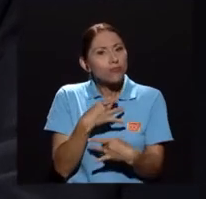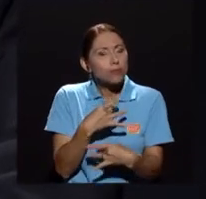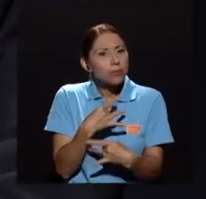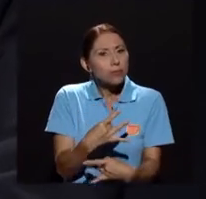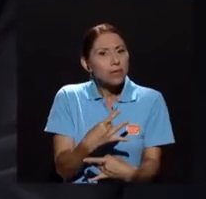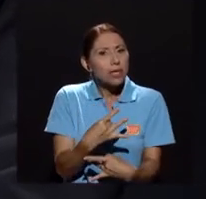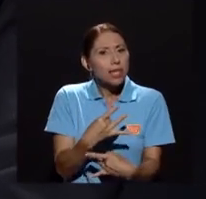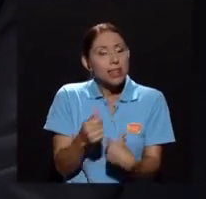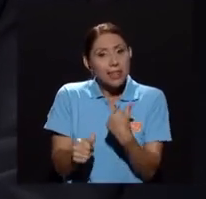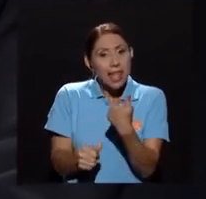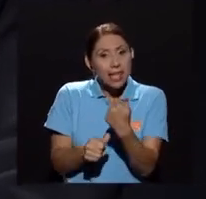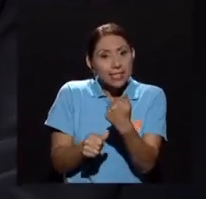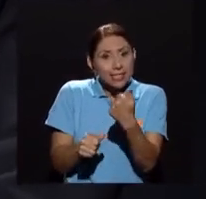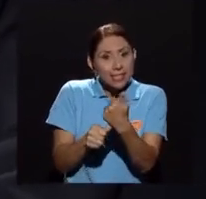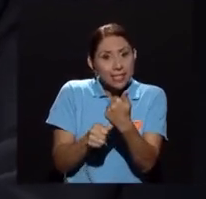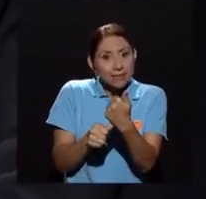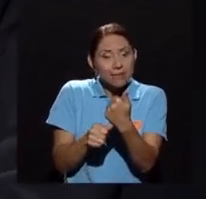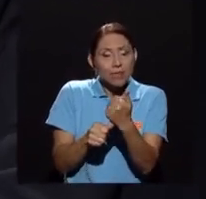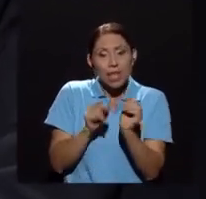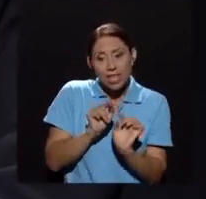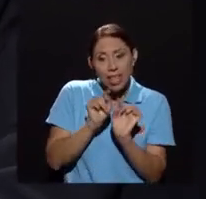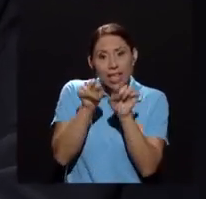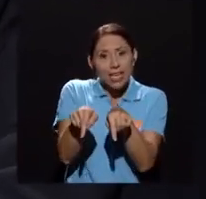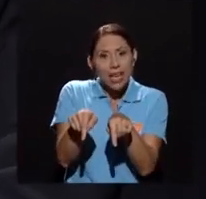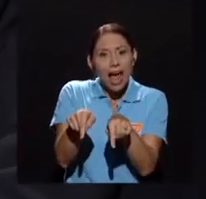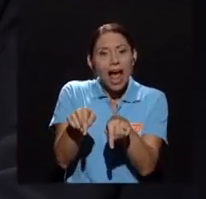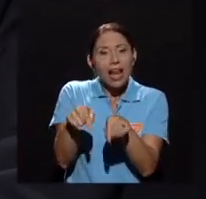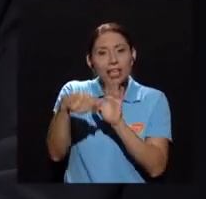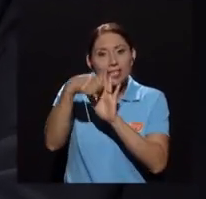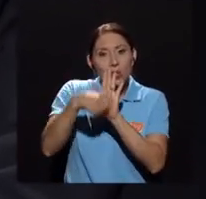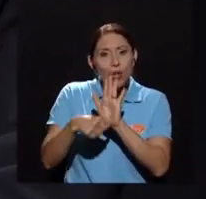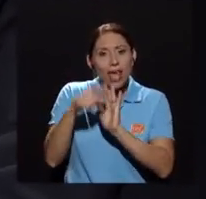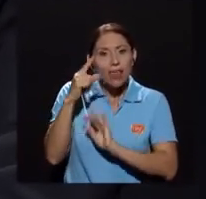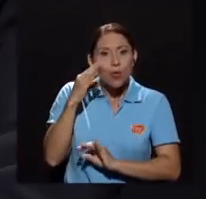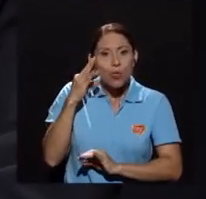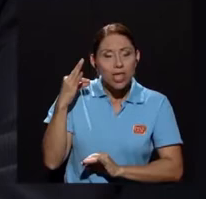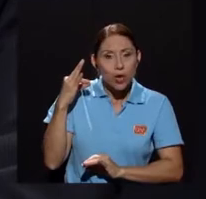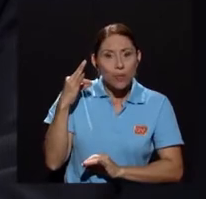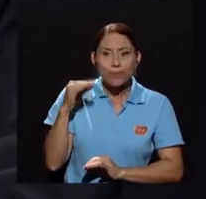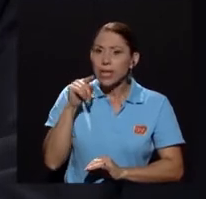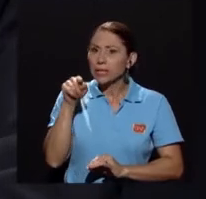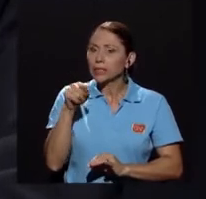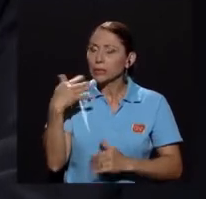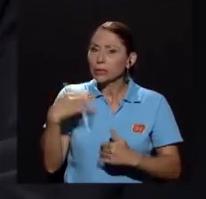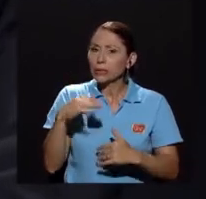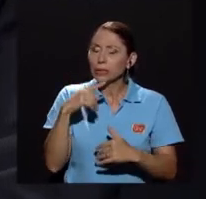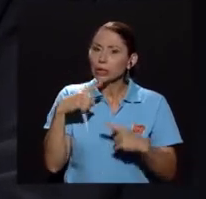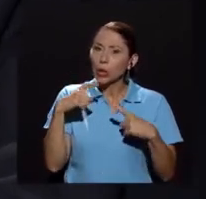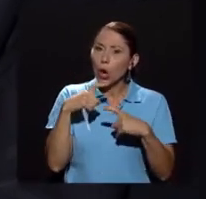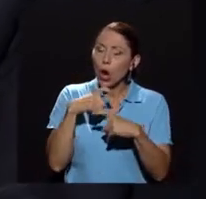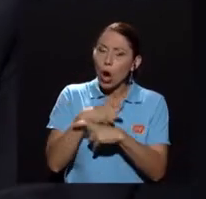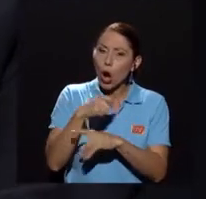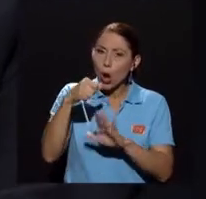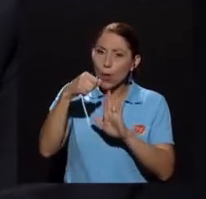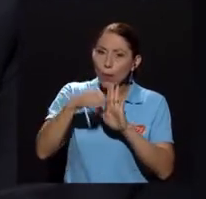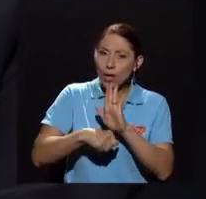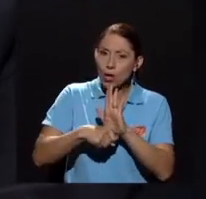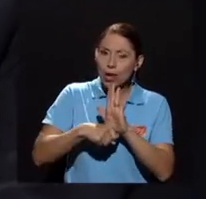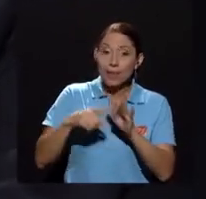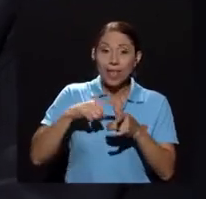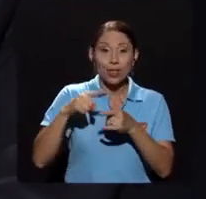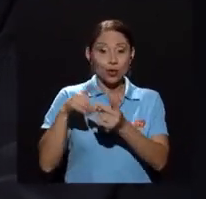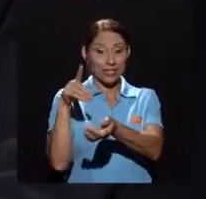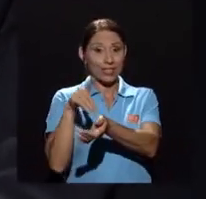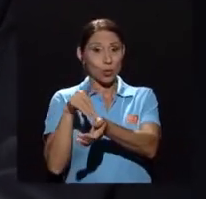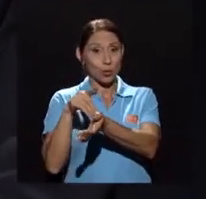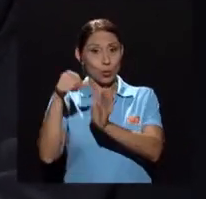asistir a la seguridad de un tío es una cirugía muy compleja y entonces el cirujano era